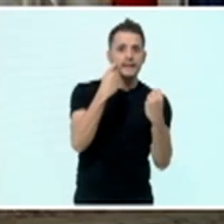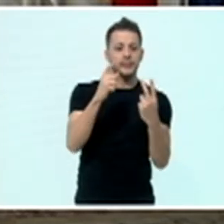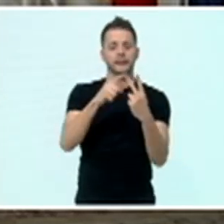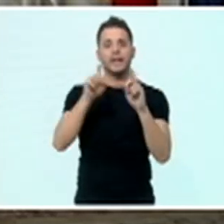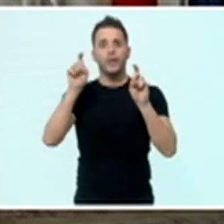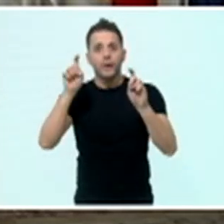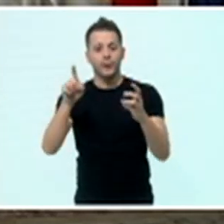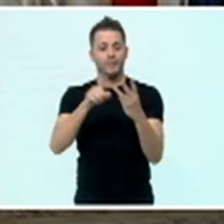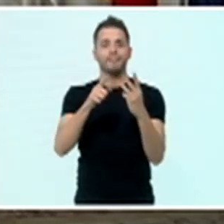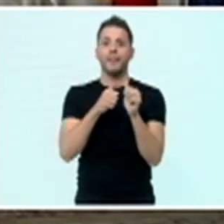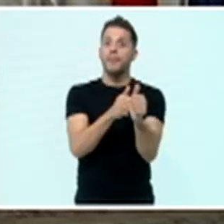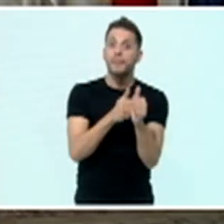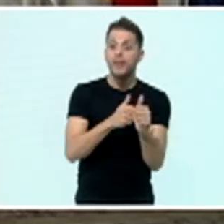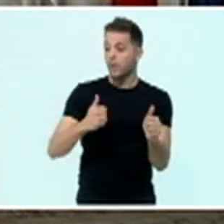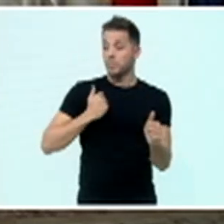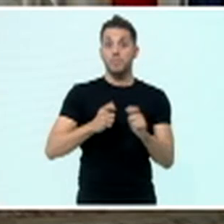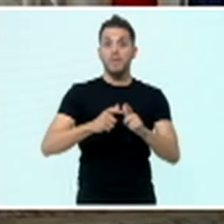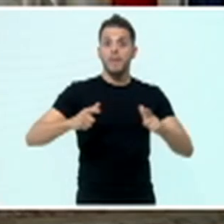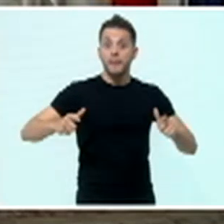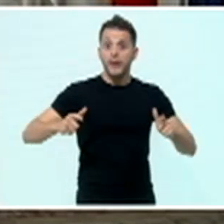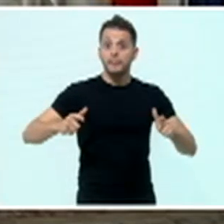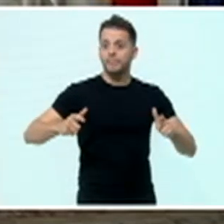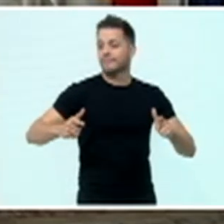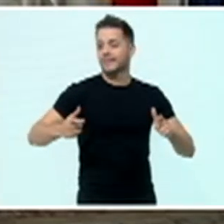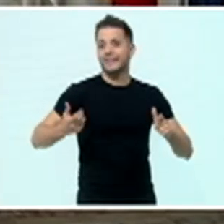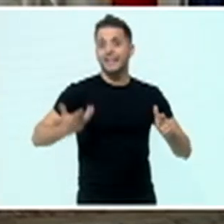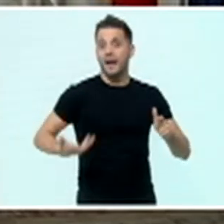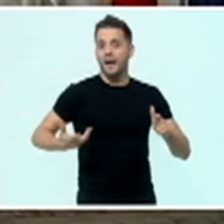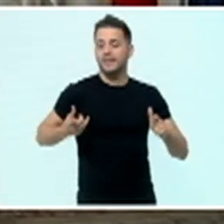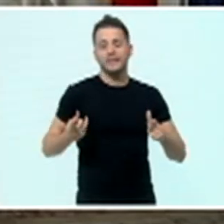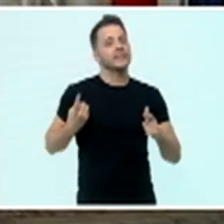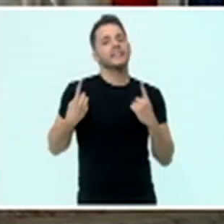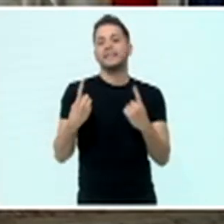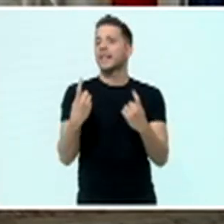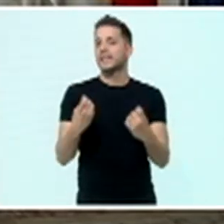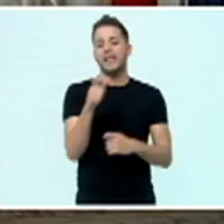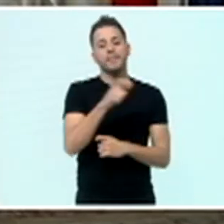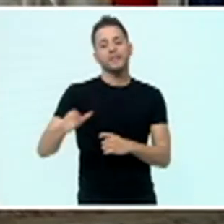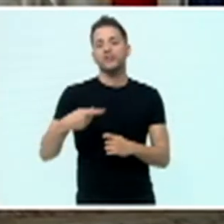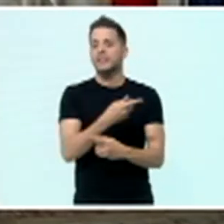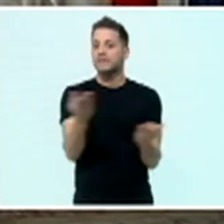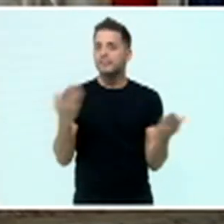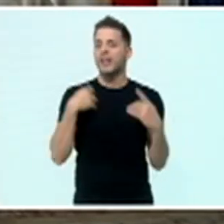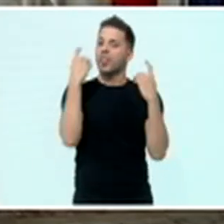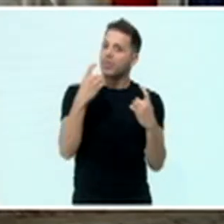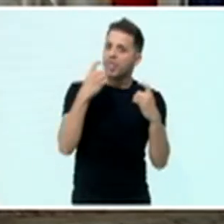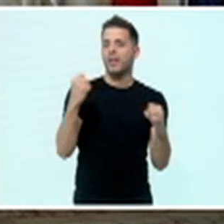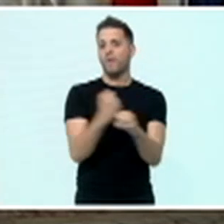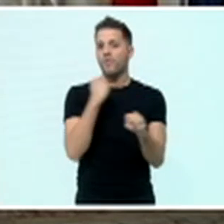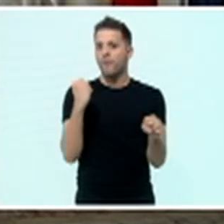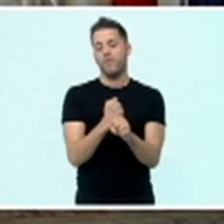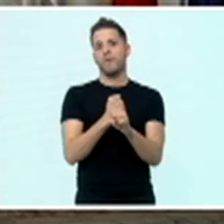dependencia, en más oportunidades, es necesario apostar por la gente que se esfuerza día a día por trabajar y